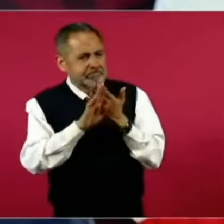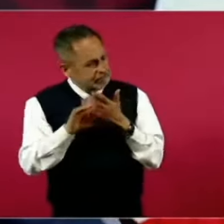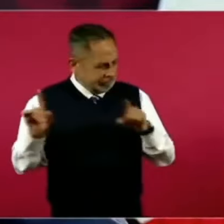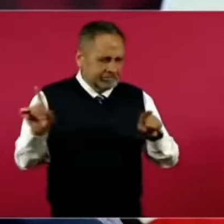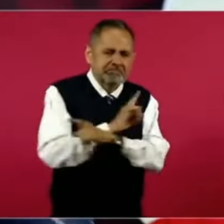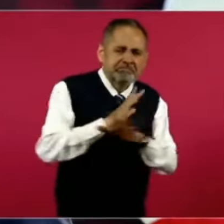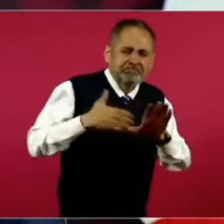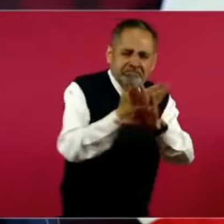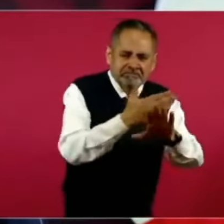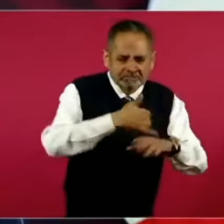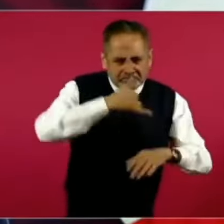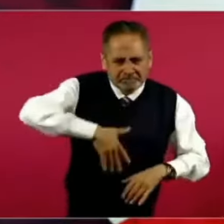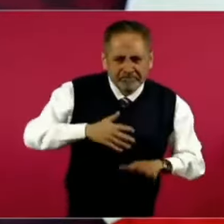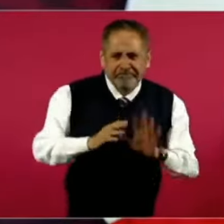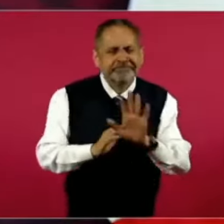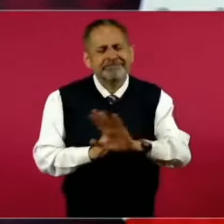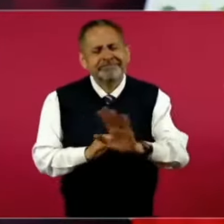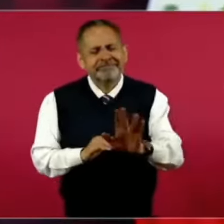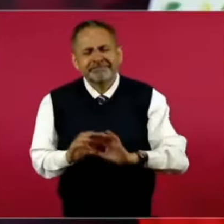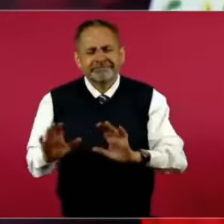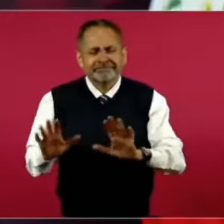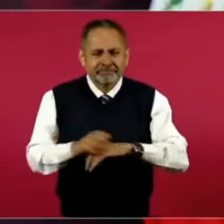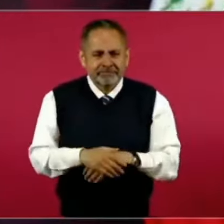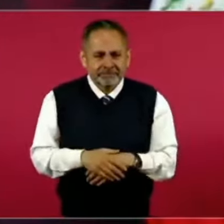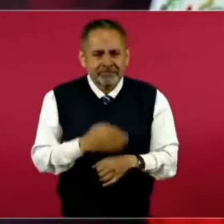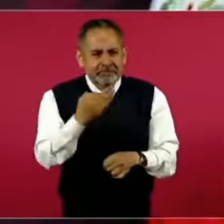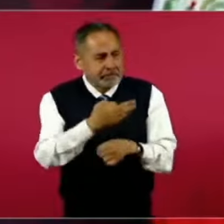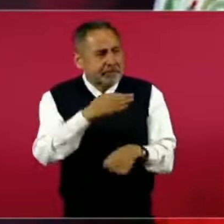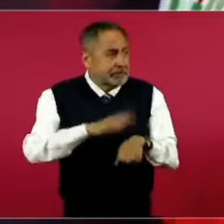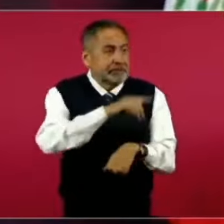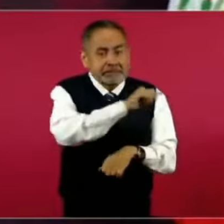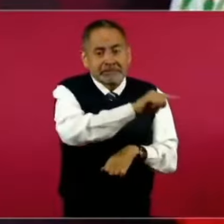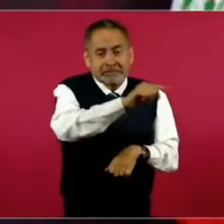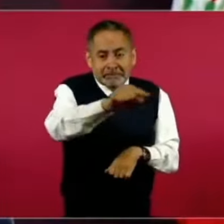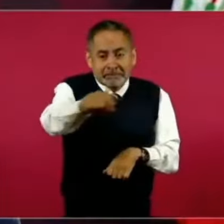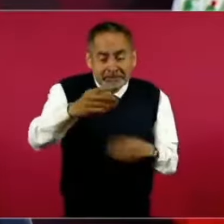Ahí andan en estos días más